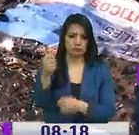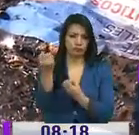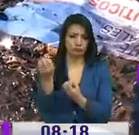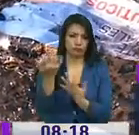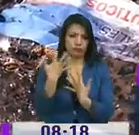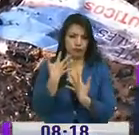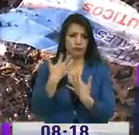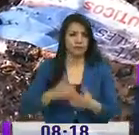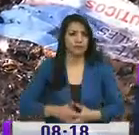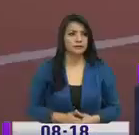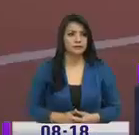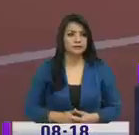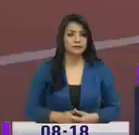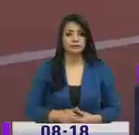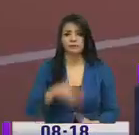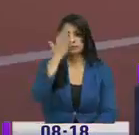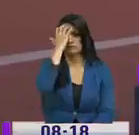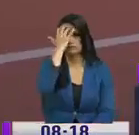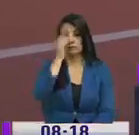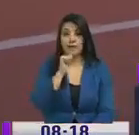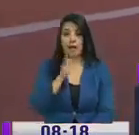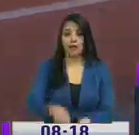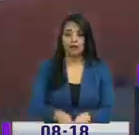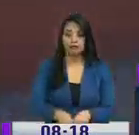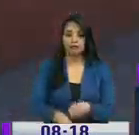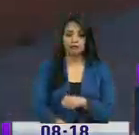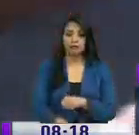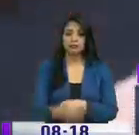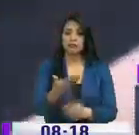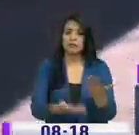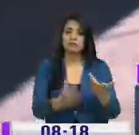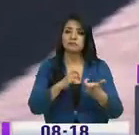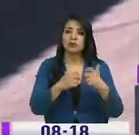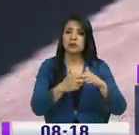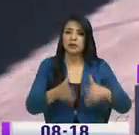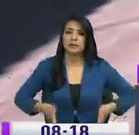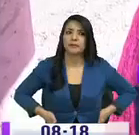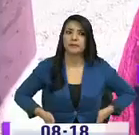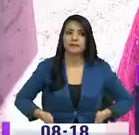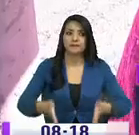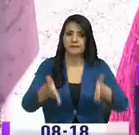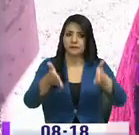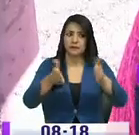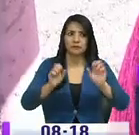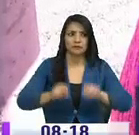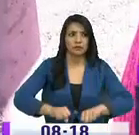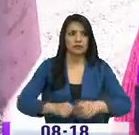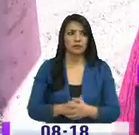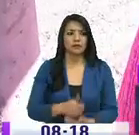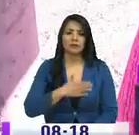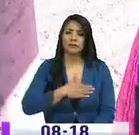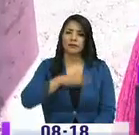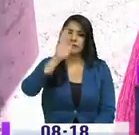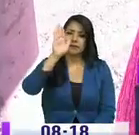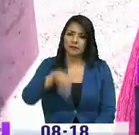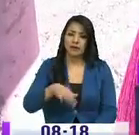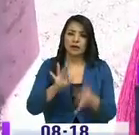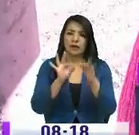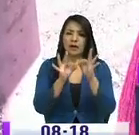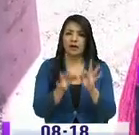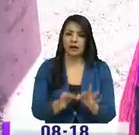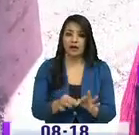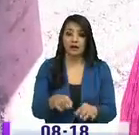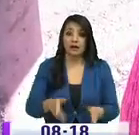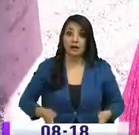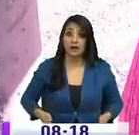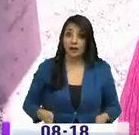moradores. Su preocupación es que la filtración de líquido pueda causar problemas en la vía. Por favor, vengan a componer, porque si no se va a